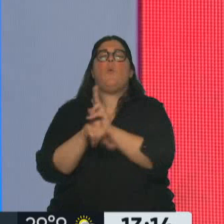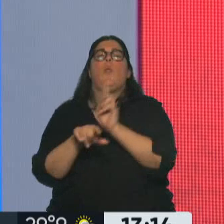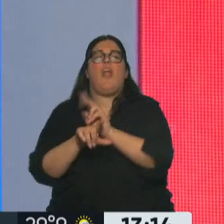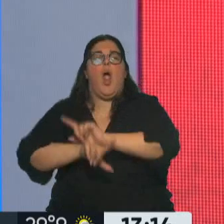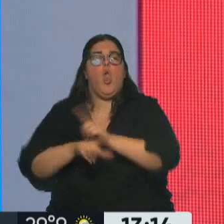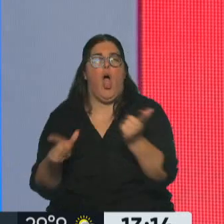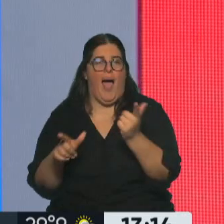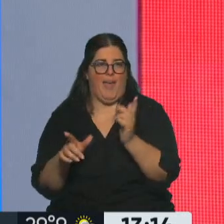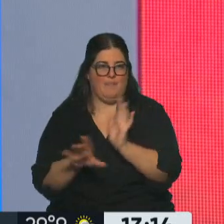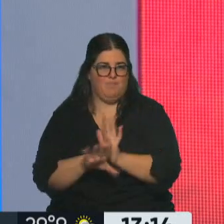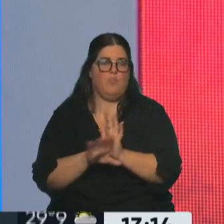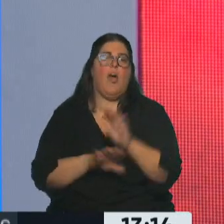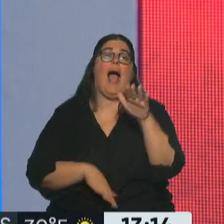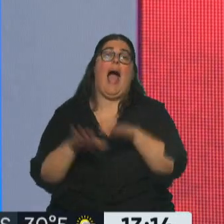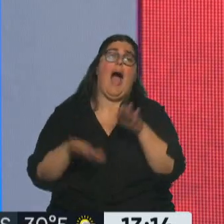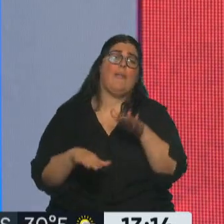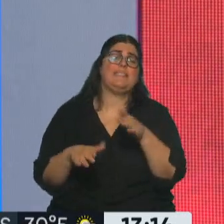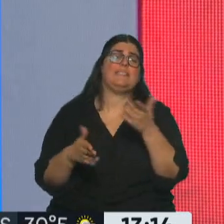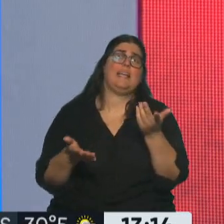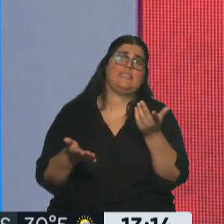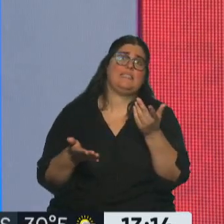termina a veces volcándose por